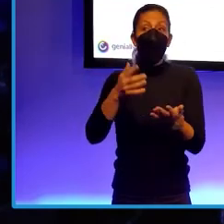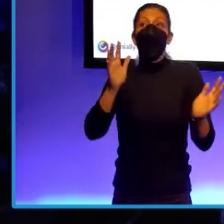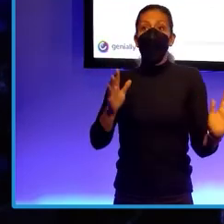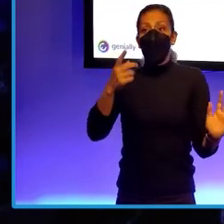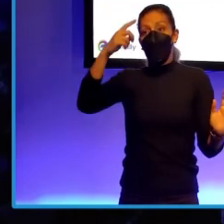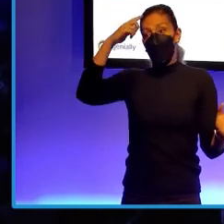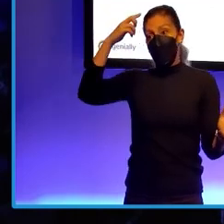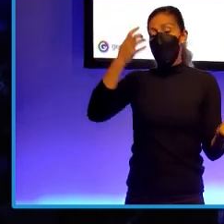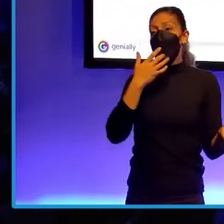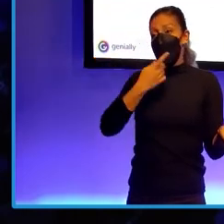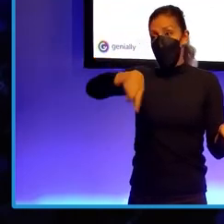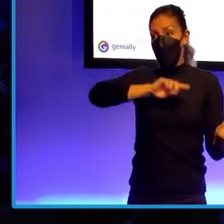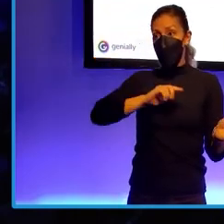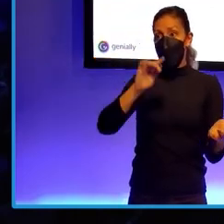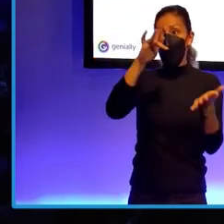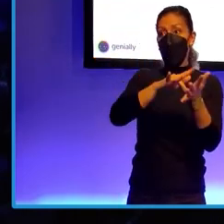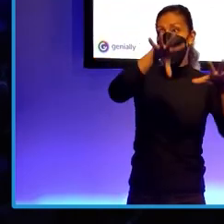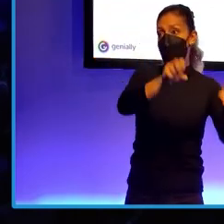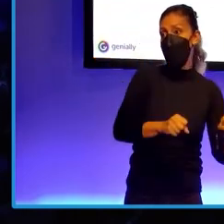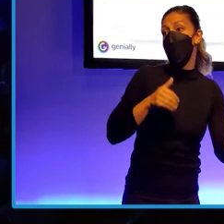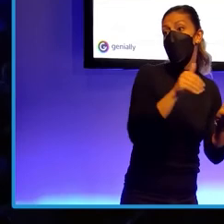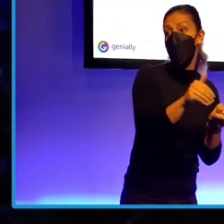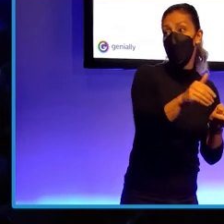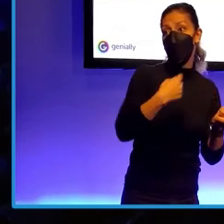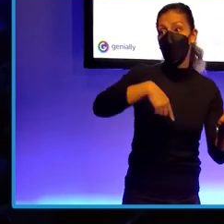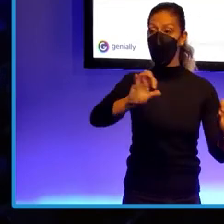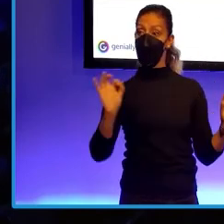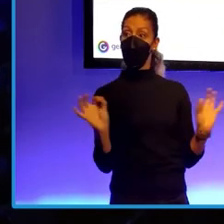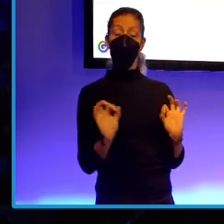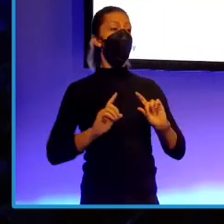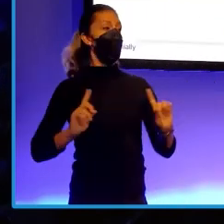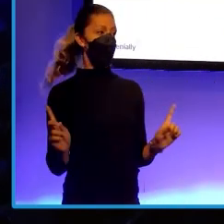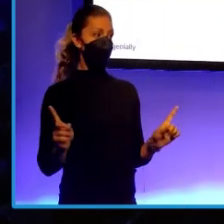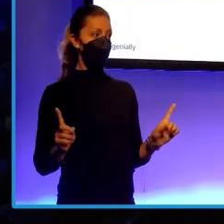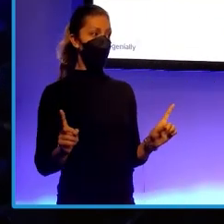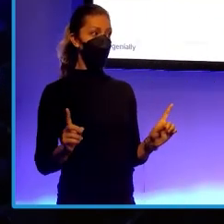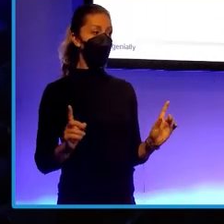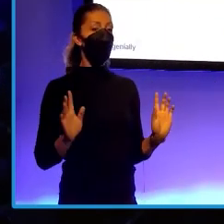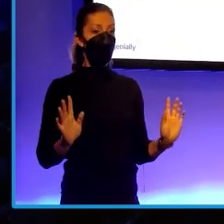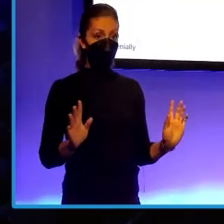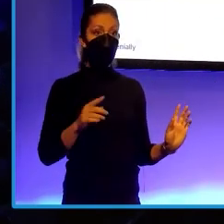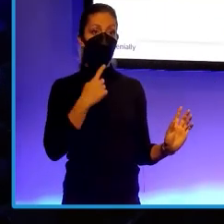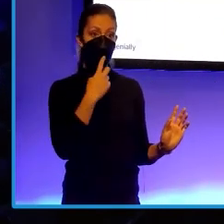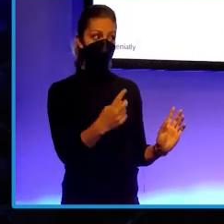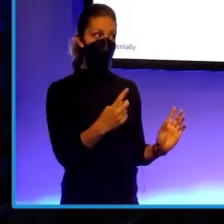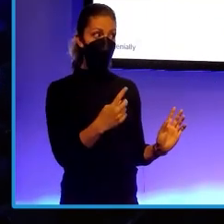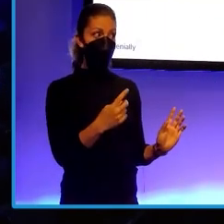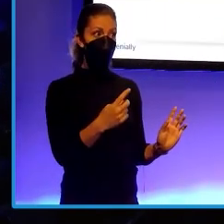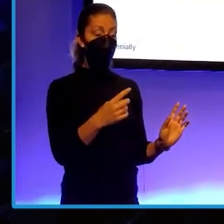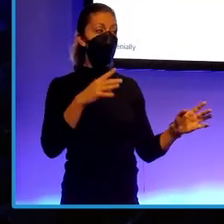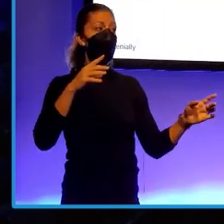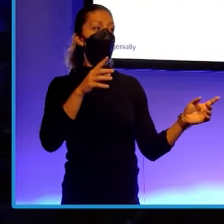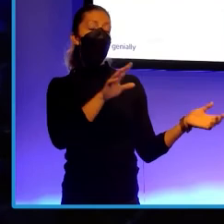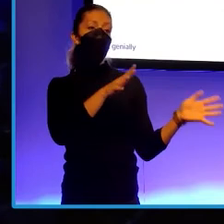el apagón buscar pero tenemos que estar como preparados sí pero efectivamente tiene que ver también la pregunta que esto